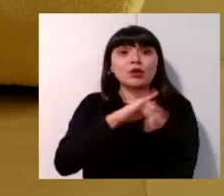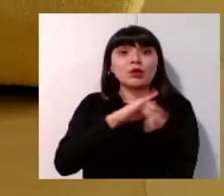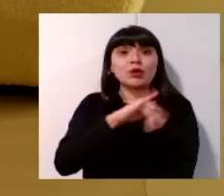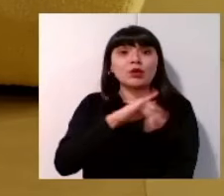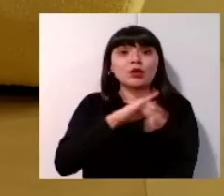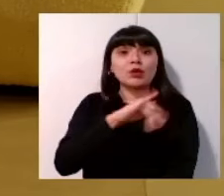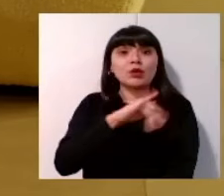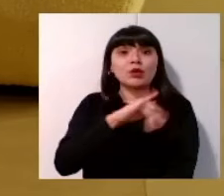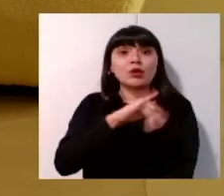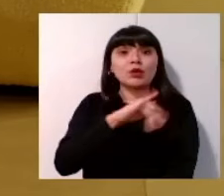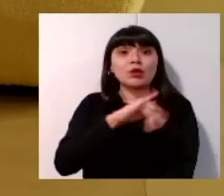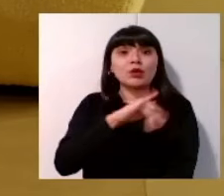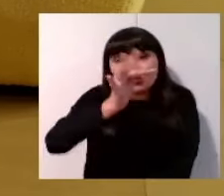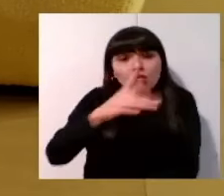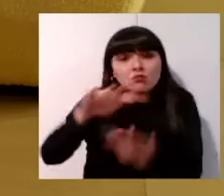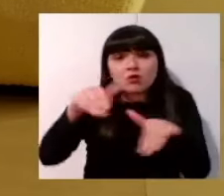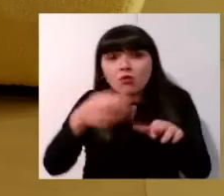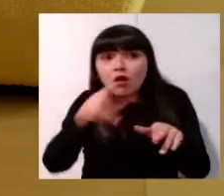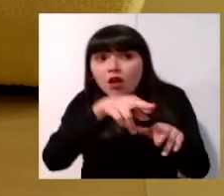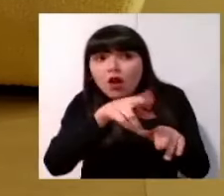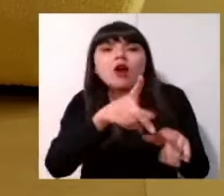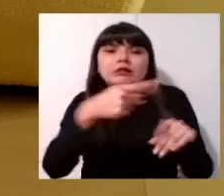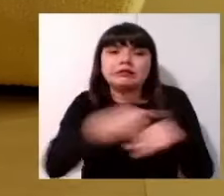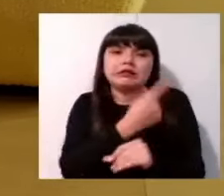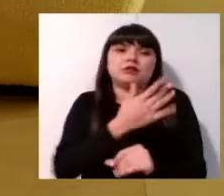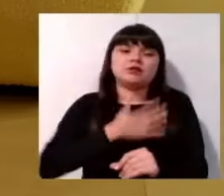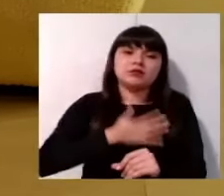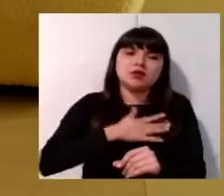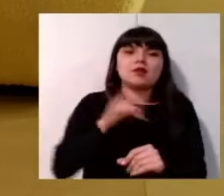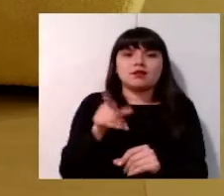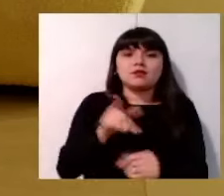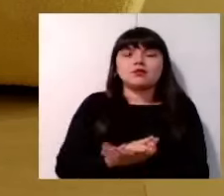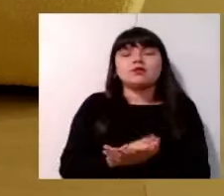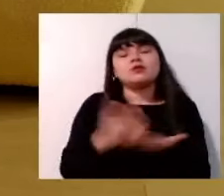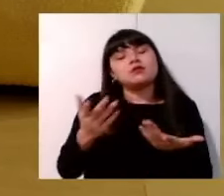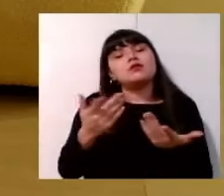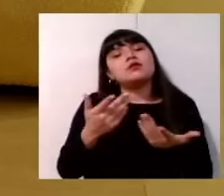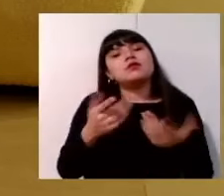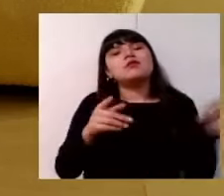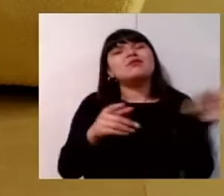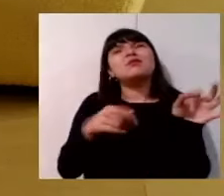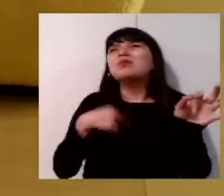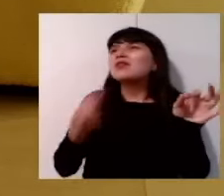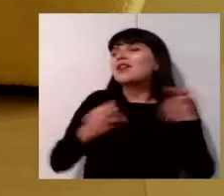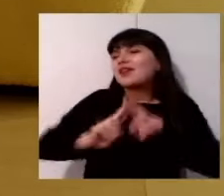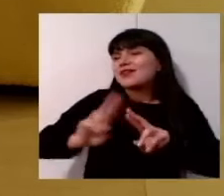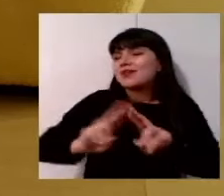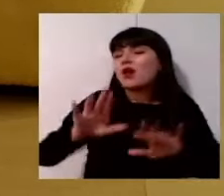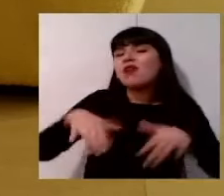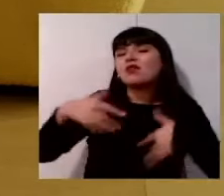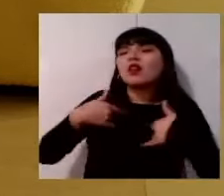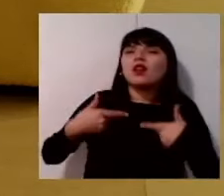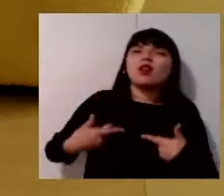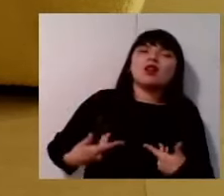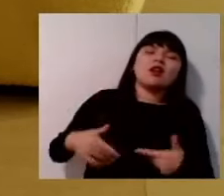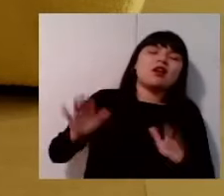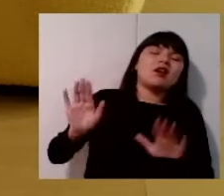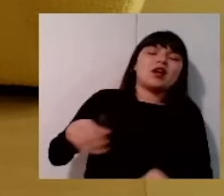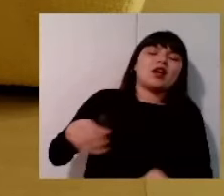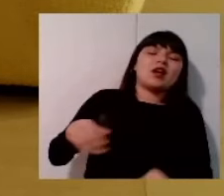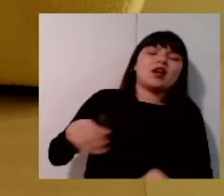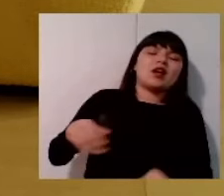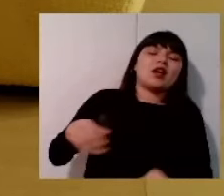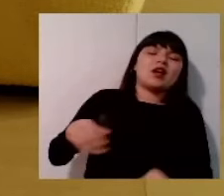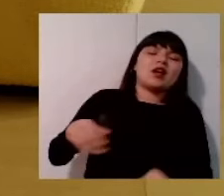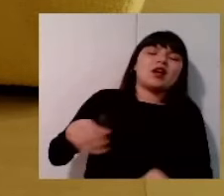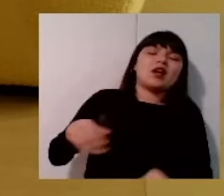en un despertar problemático. ¿Y qué hacemos ahí, por ejemplo? Porque es un clásico que uno está cansado y dice, ya lo meto a mi cama y se quedó dormido ahí en mi cama,